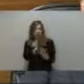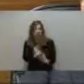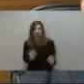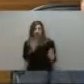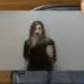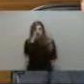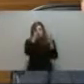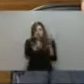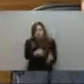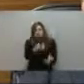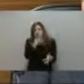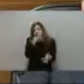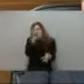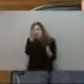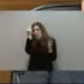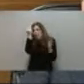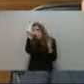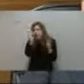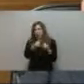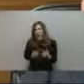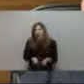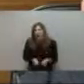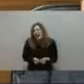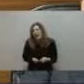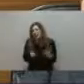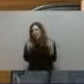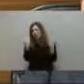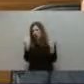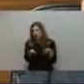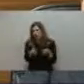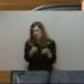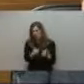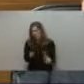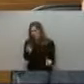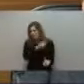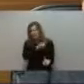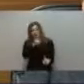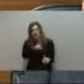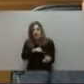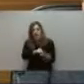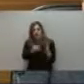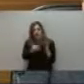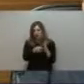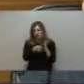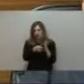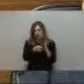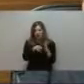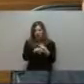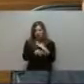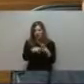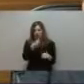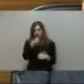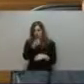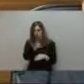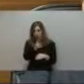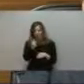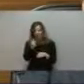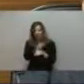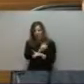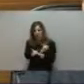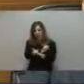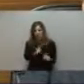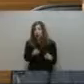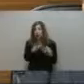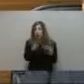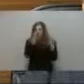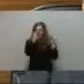un mamotreto lleno de gasto corriente y carente de planificación y de inversión. Usted es responsable